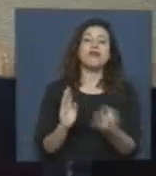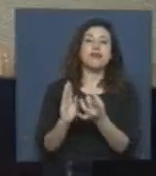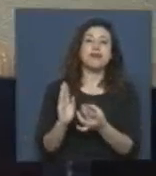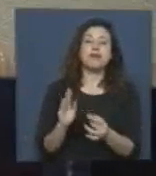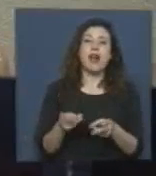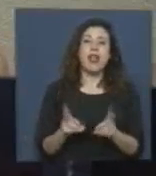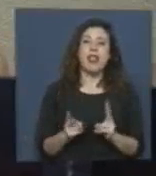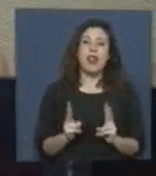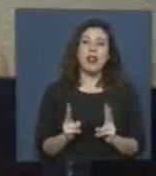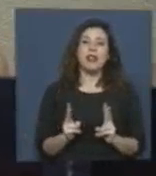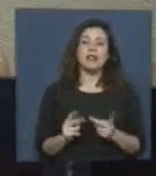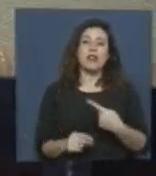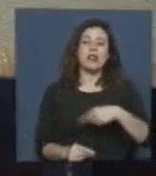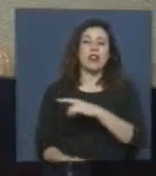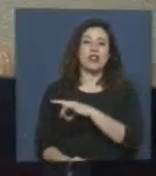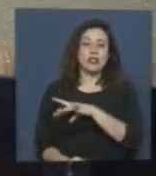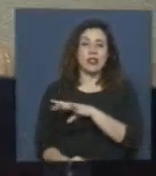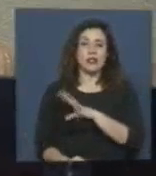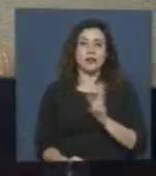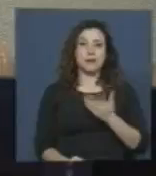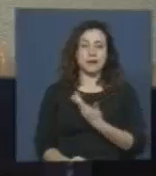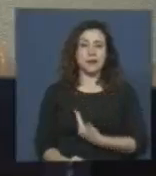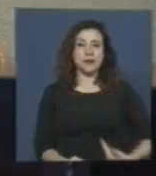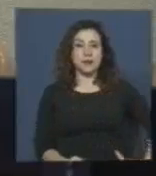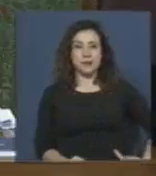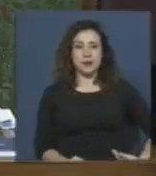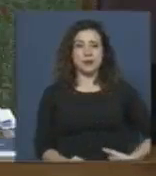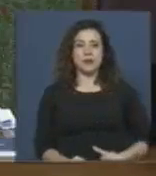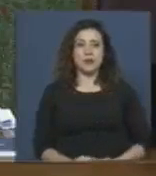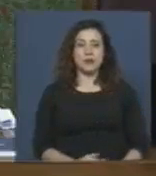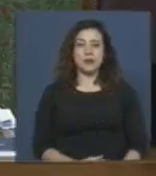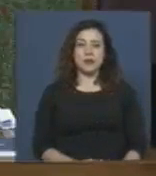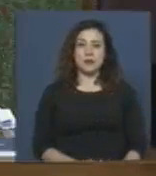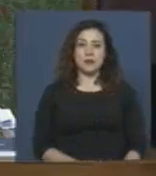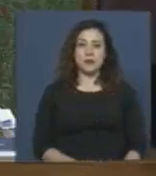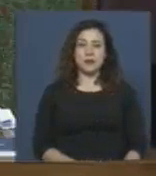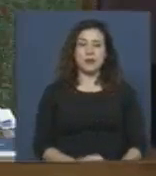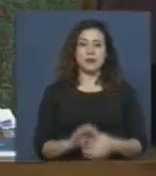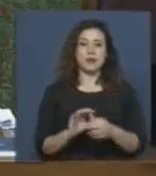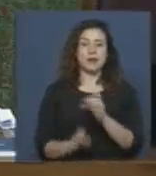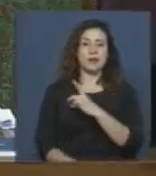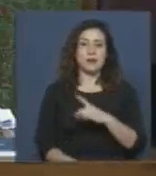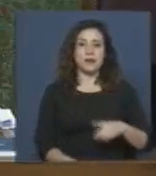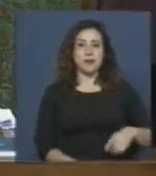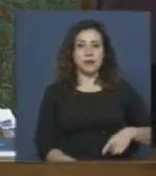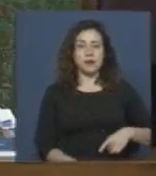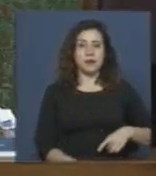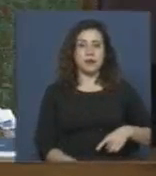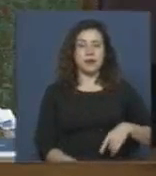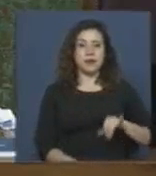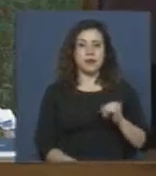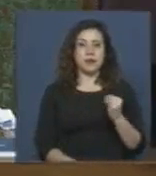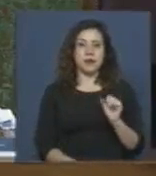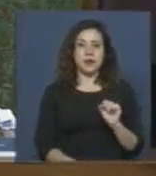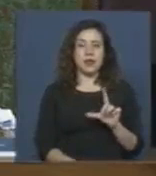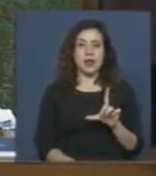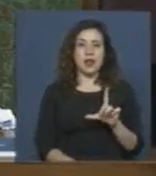derechos de todos los chilenos y chilenas. He dicho, señor Presidente. Gracias, diputado Raúl